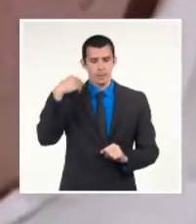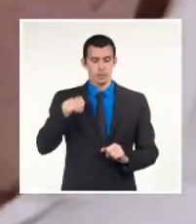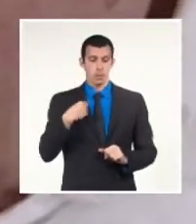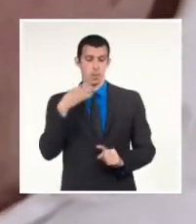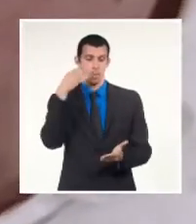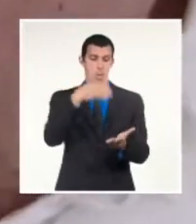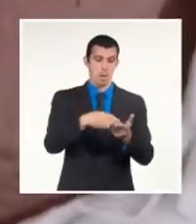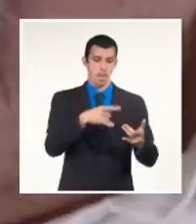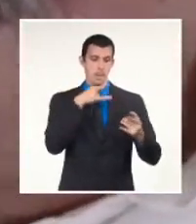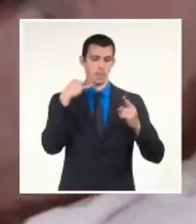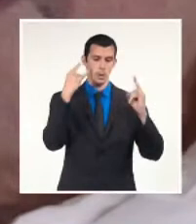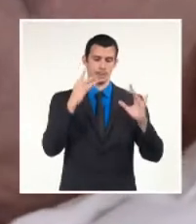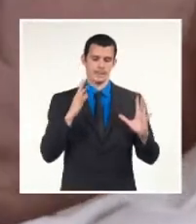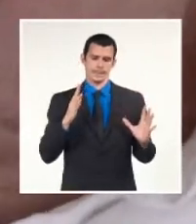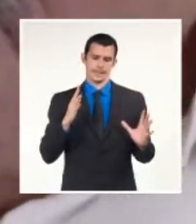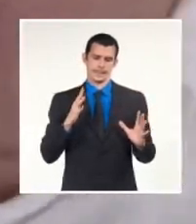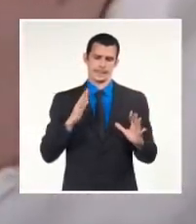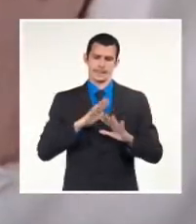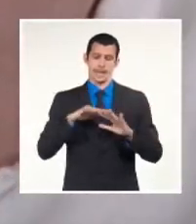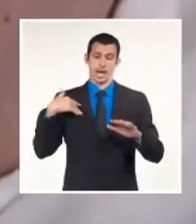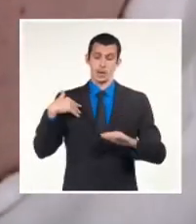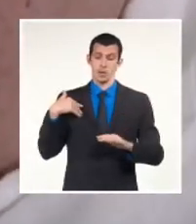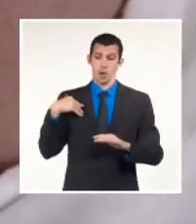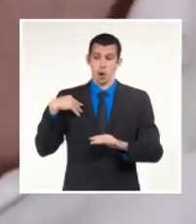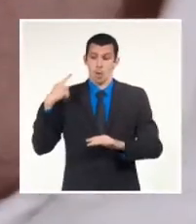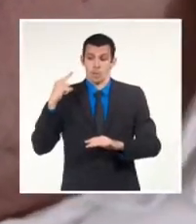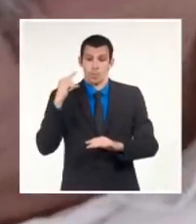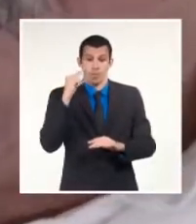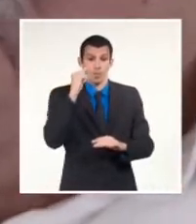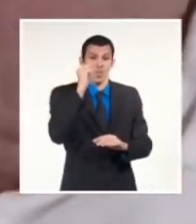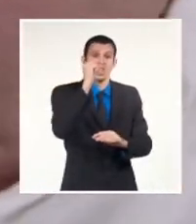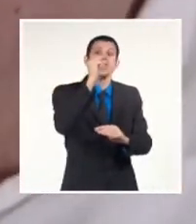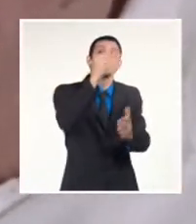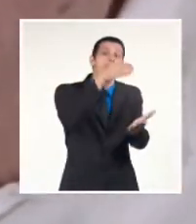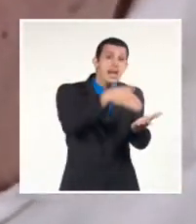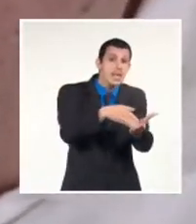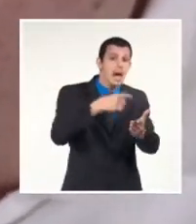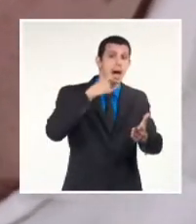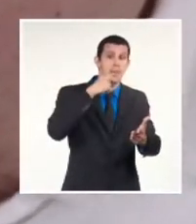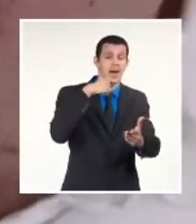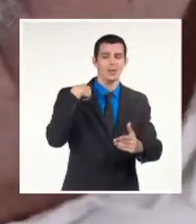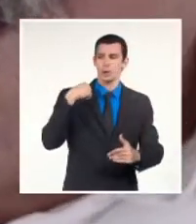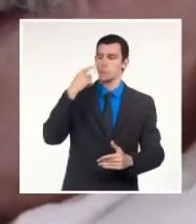cuando partía. Después que ya me había alejado,